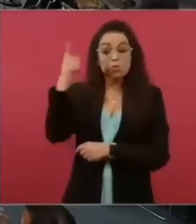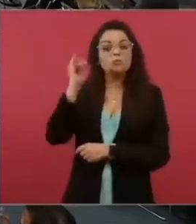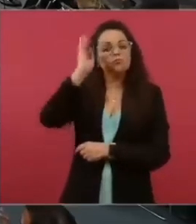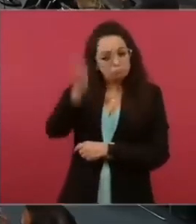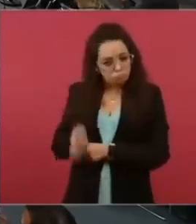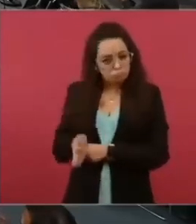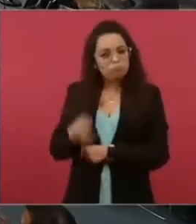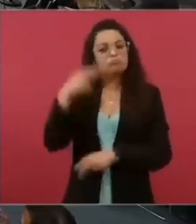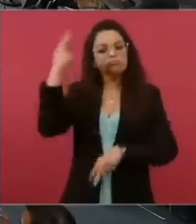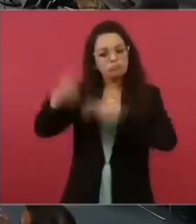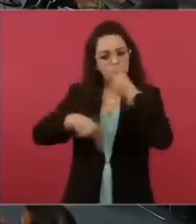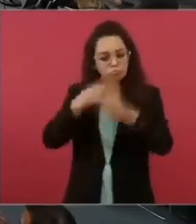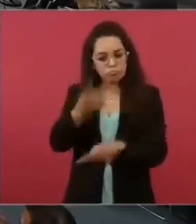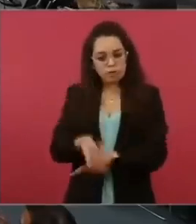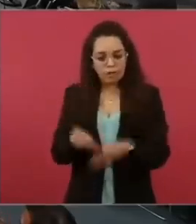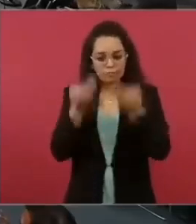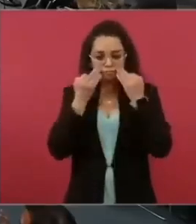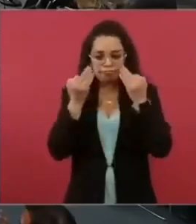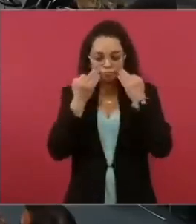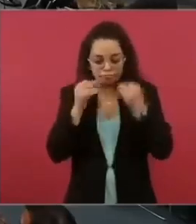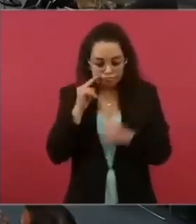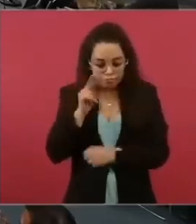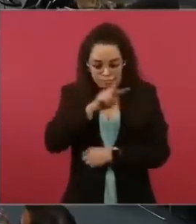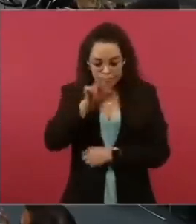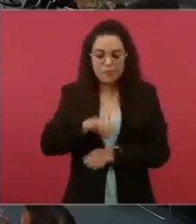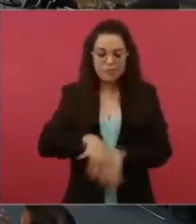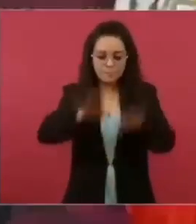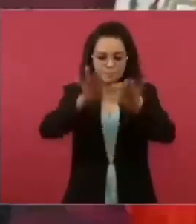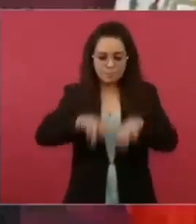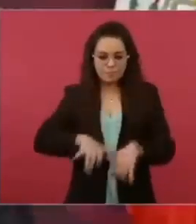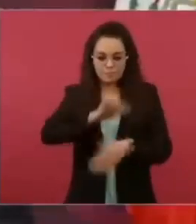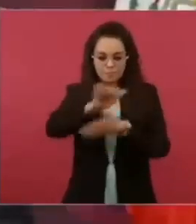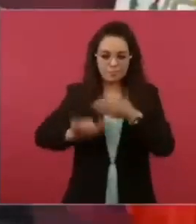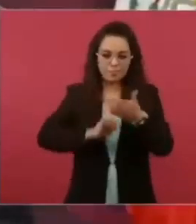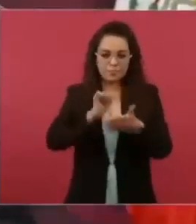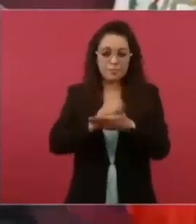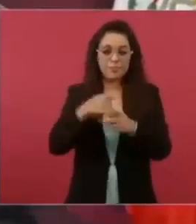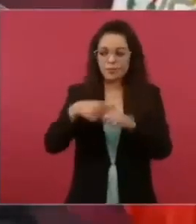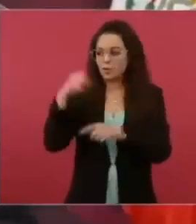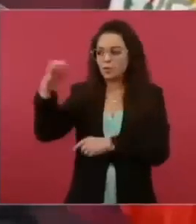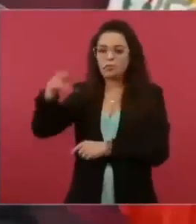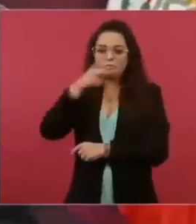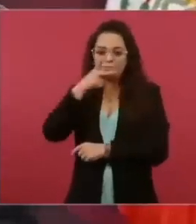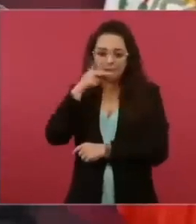era el papá de Adán. Su mamá también,